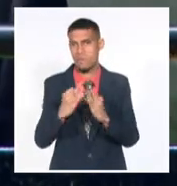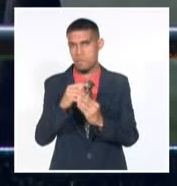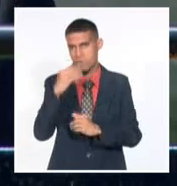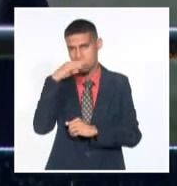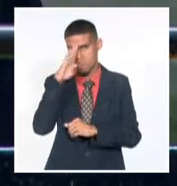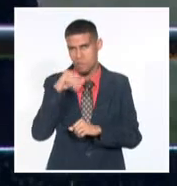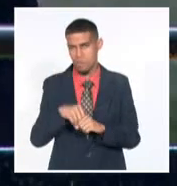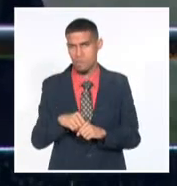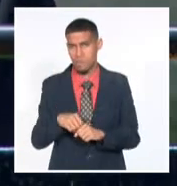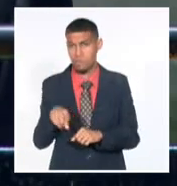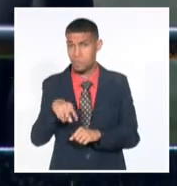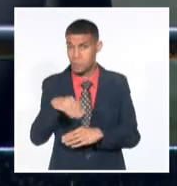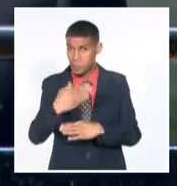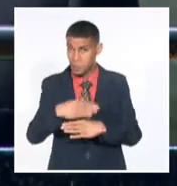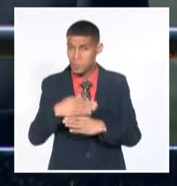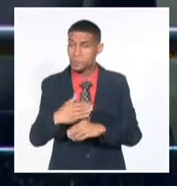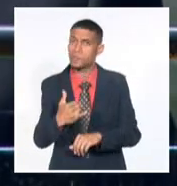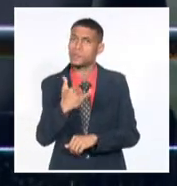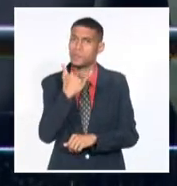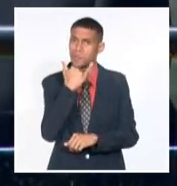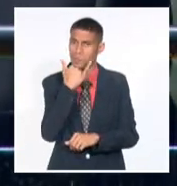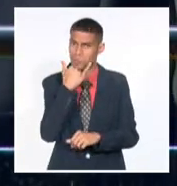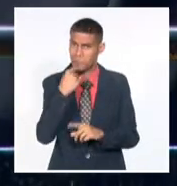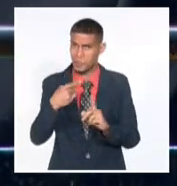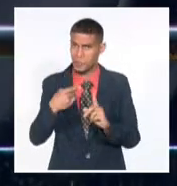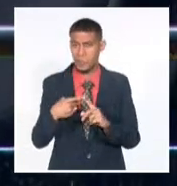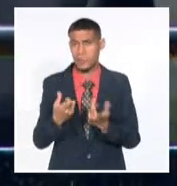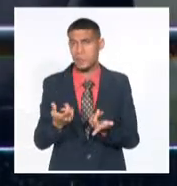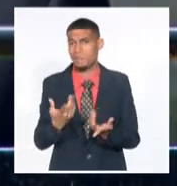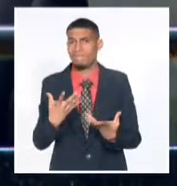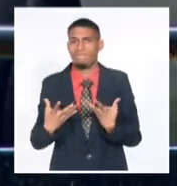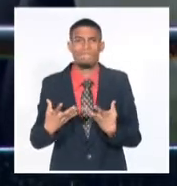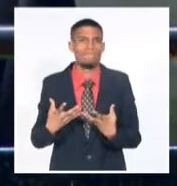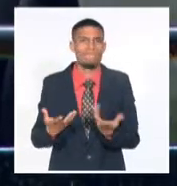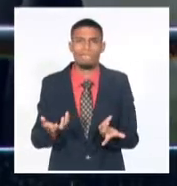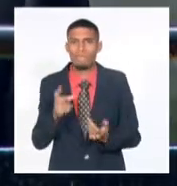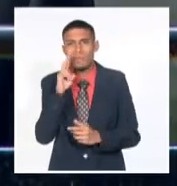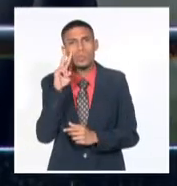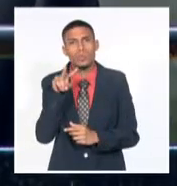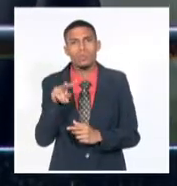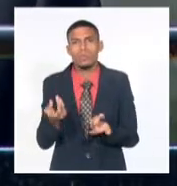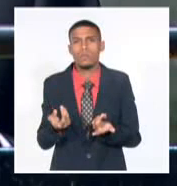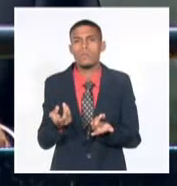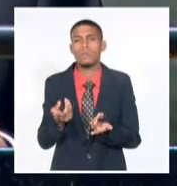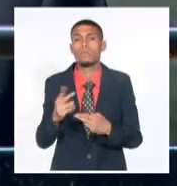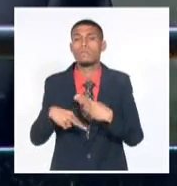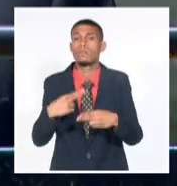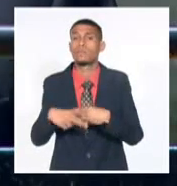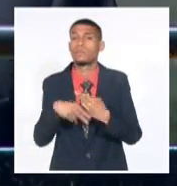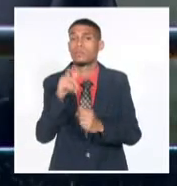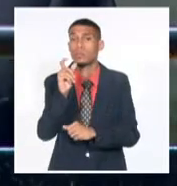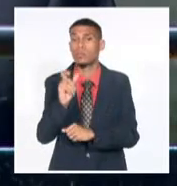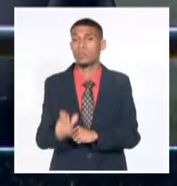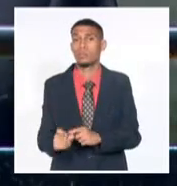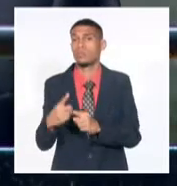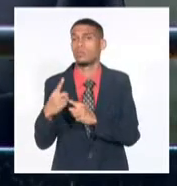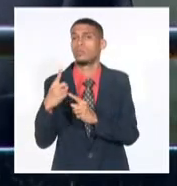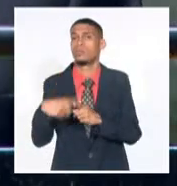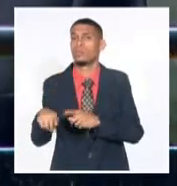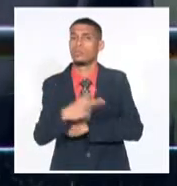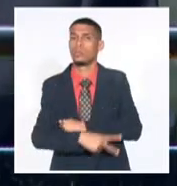Provoca también incertidumbre y la búsqueda de la realización personal en otros